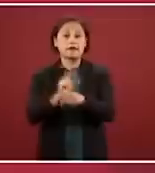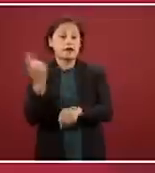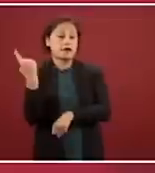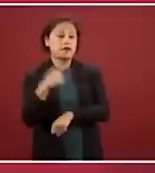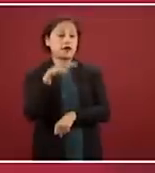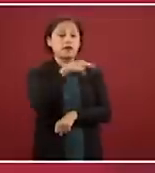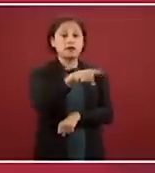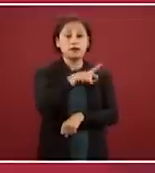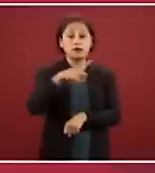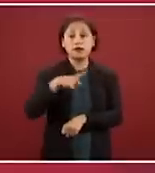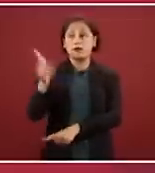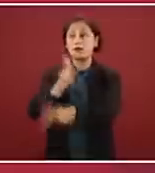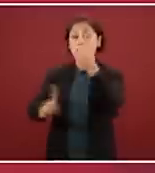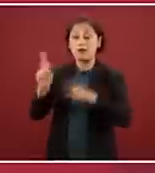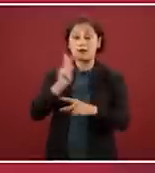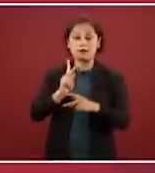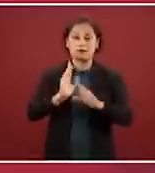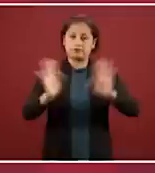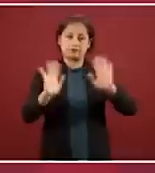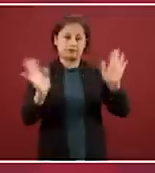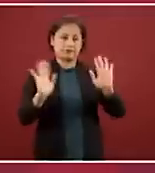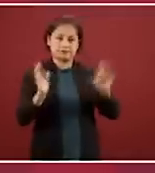puede decir que nosotros